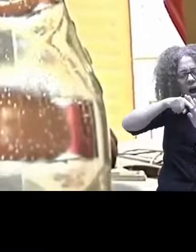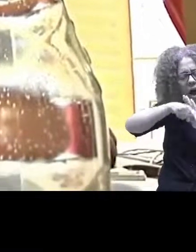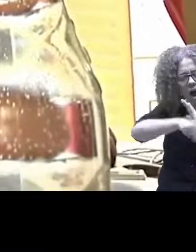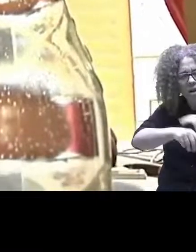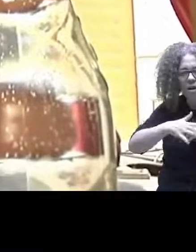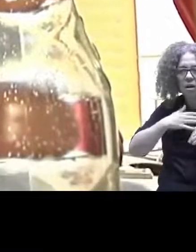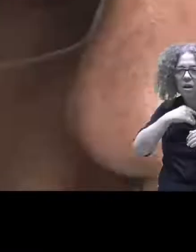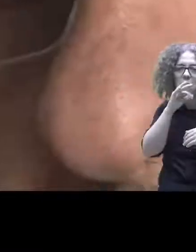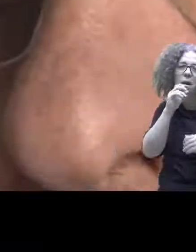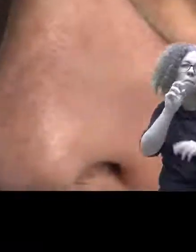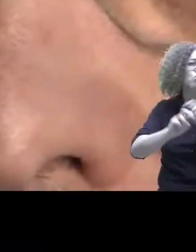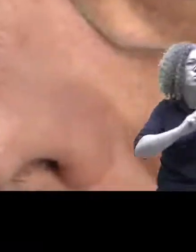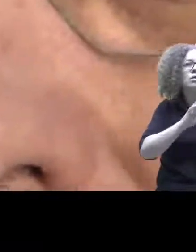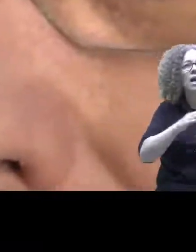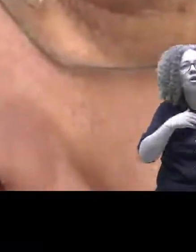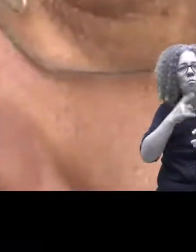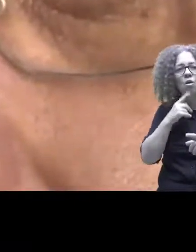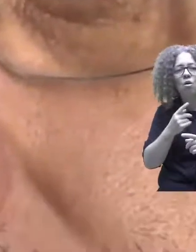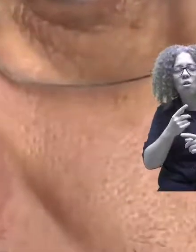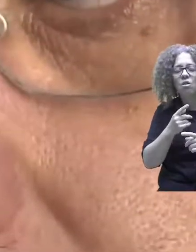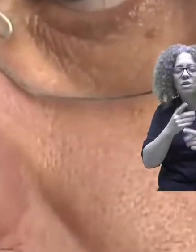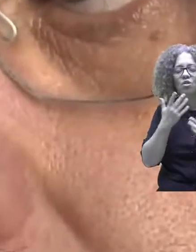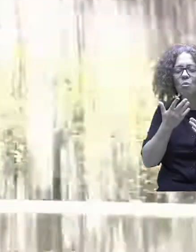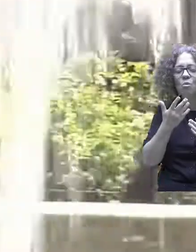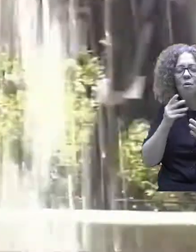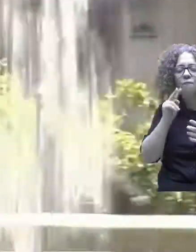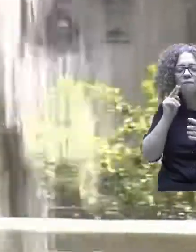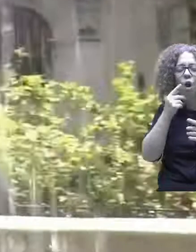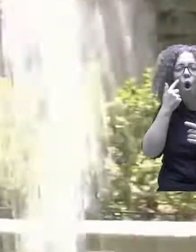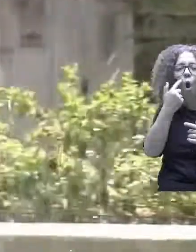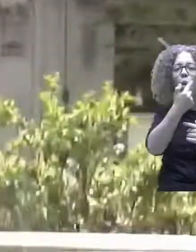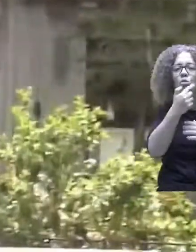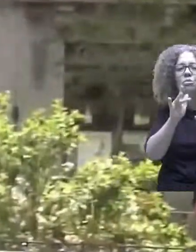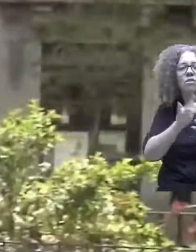O sea, no mirar como si fuera la primera vez que ves algo en tu vida.